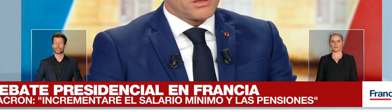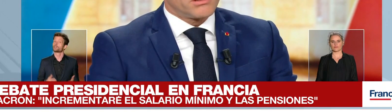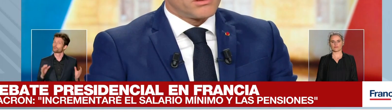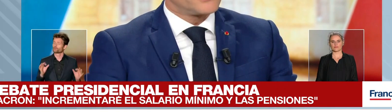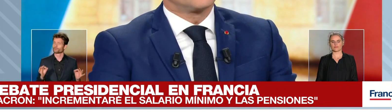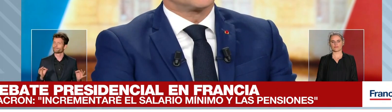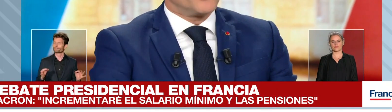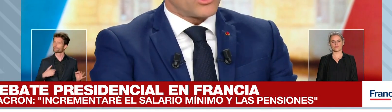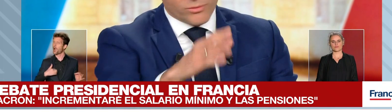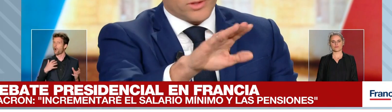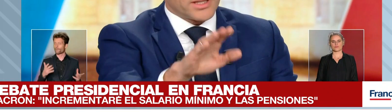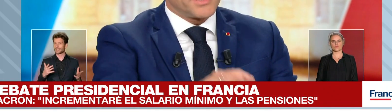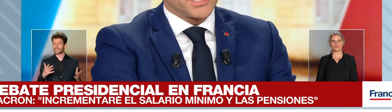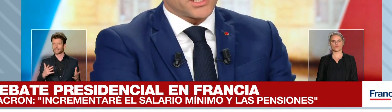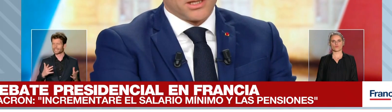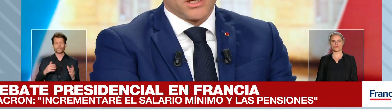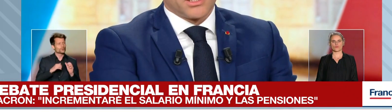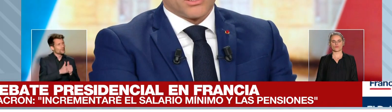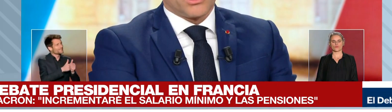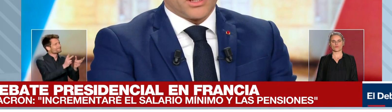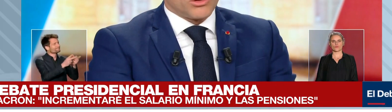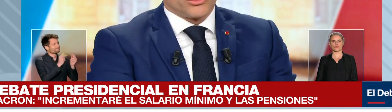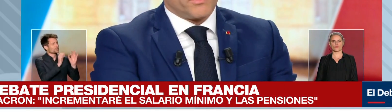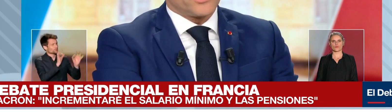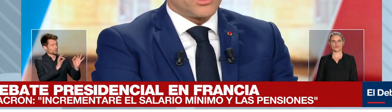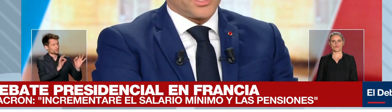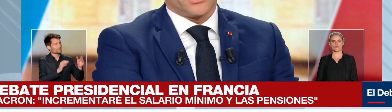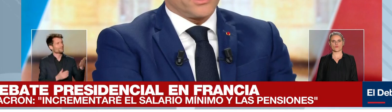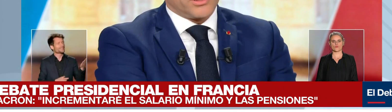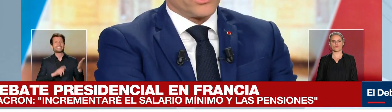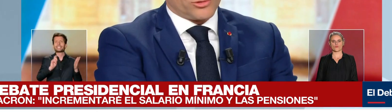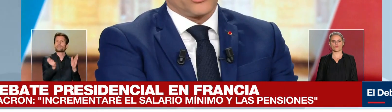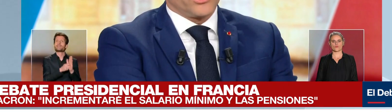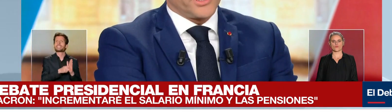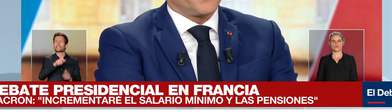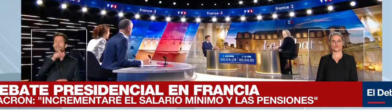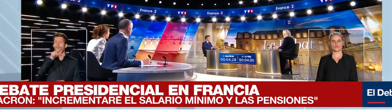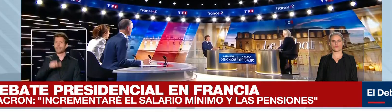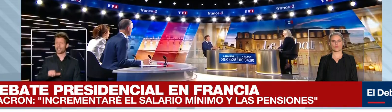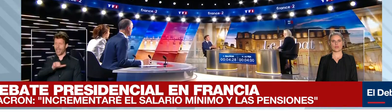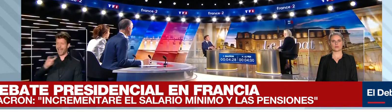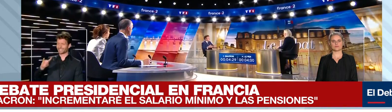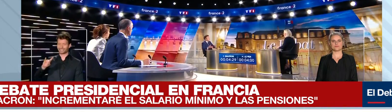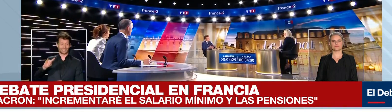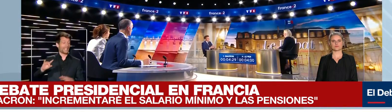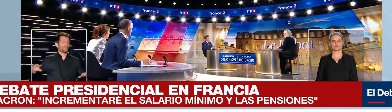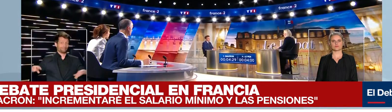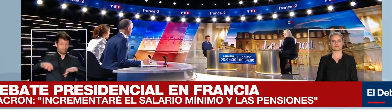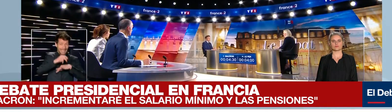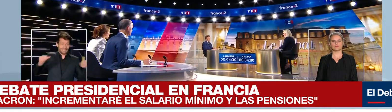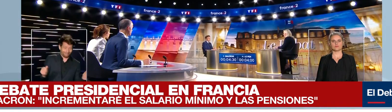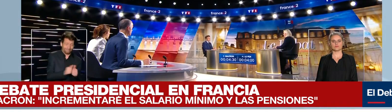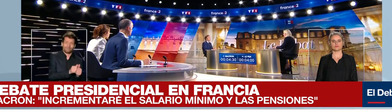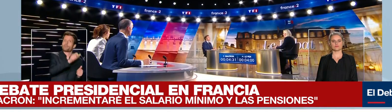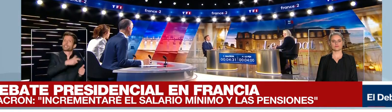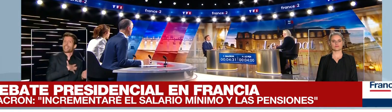en efecto, corregir este efecto que usted describió muy bien, y que cuando una persona tiene esta ayuda, que se casa